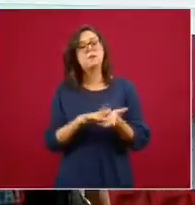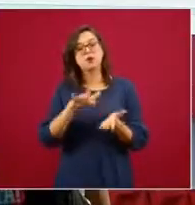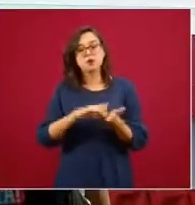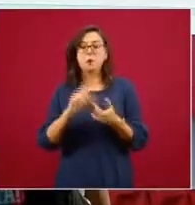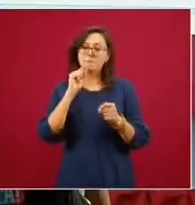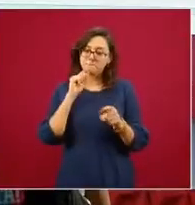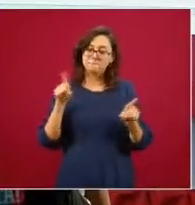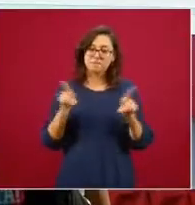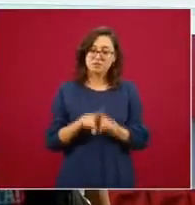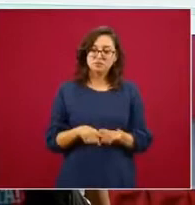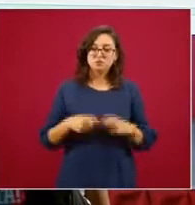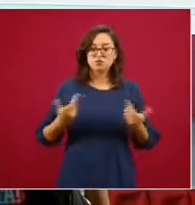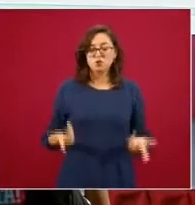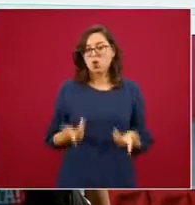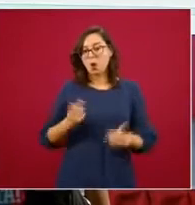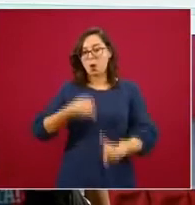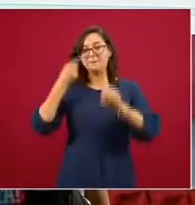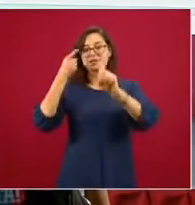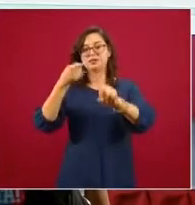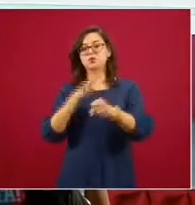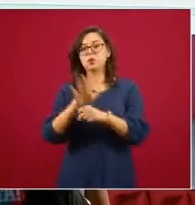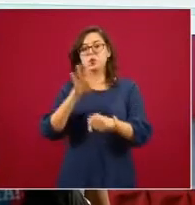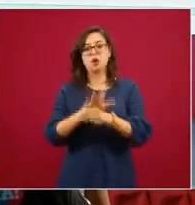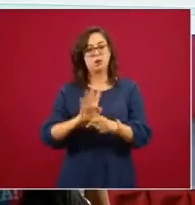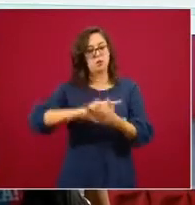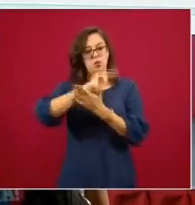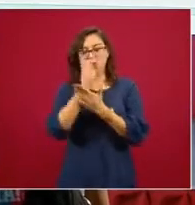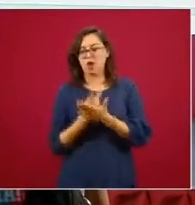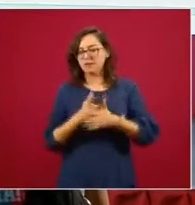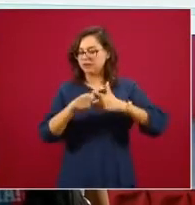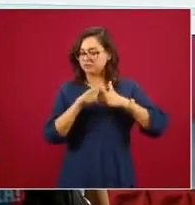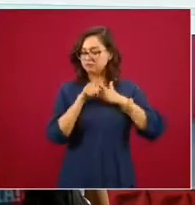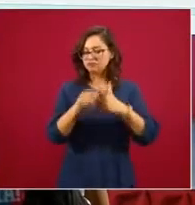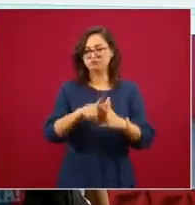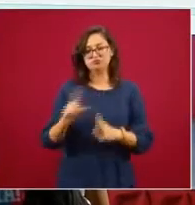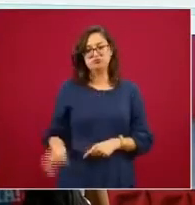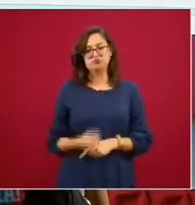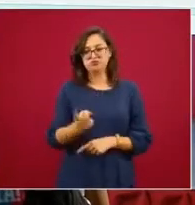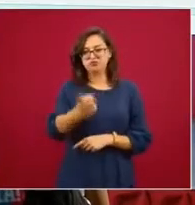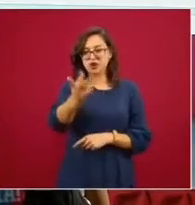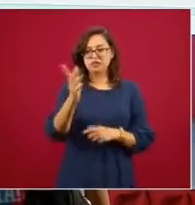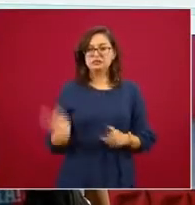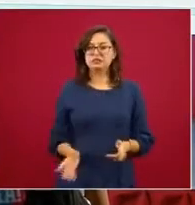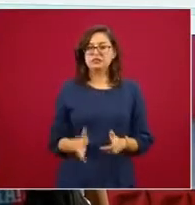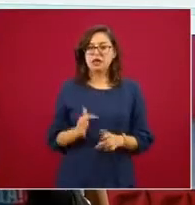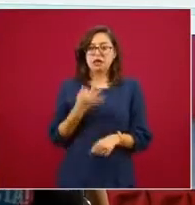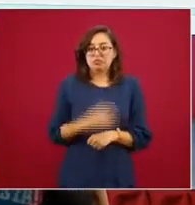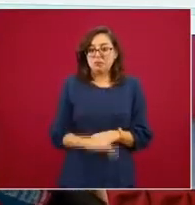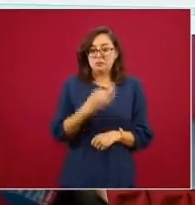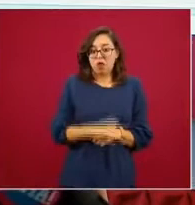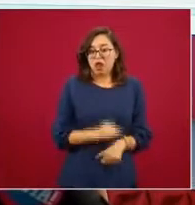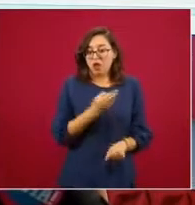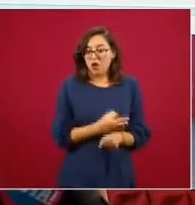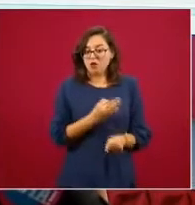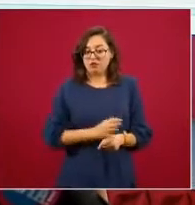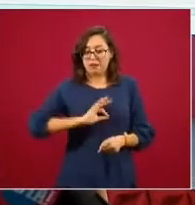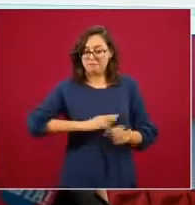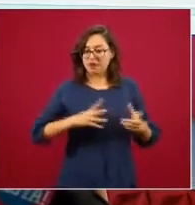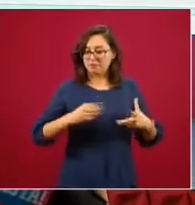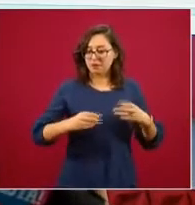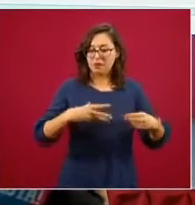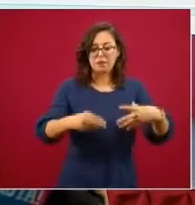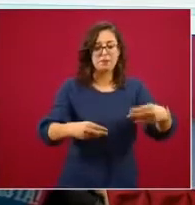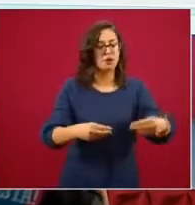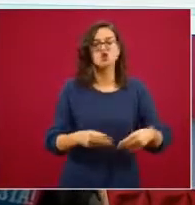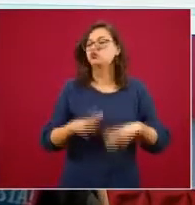que menciona. La intención es que este programa se quede de manera permanente, no solamente por la contingencia que estamos viviendo, sino